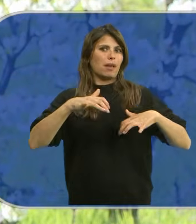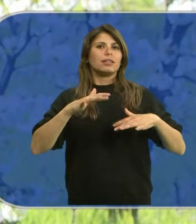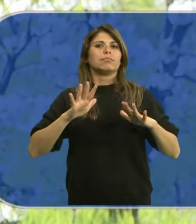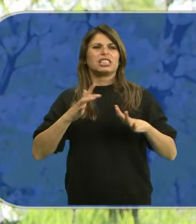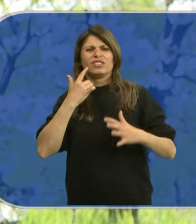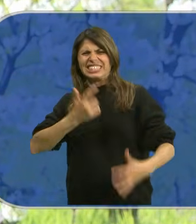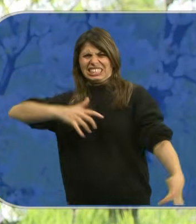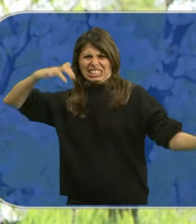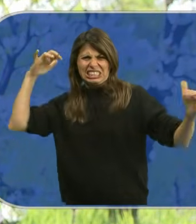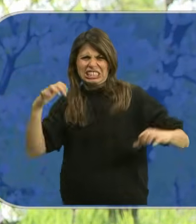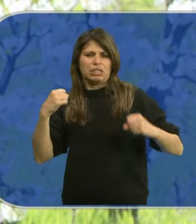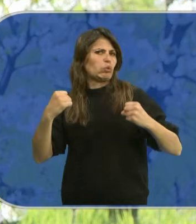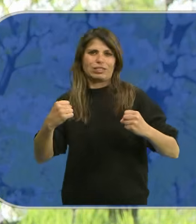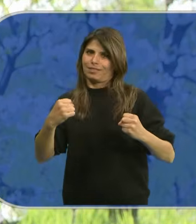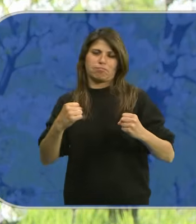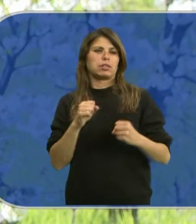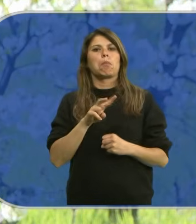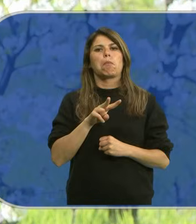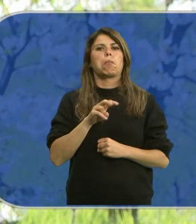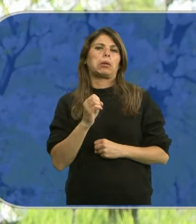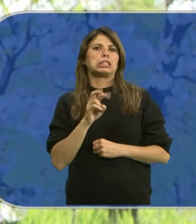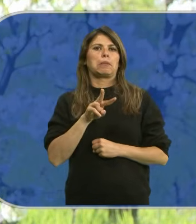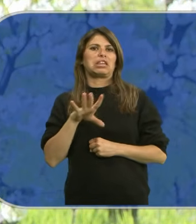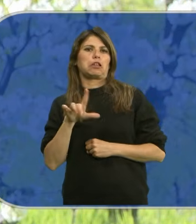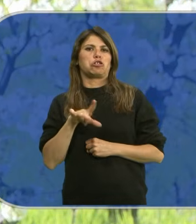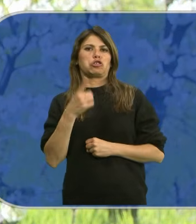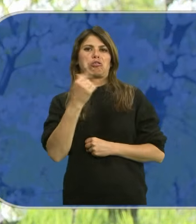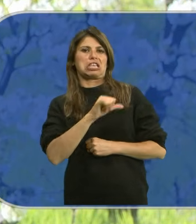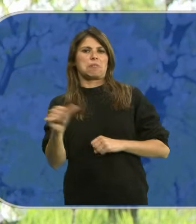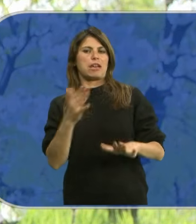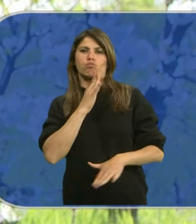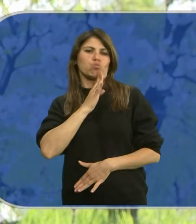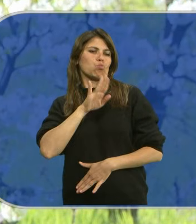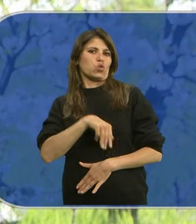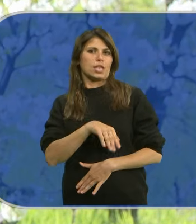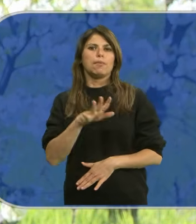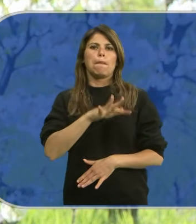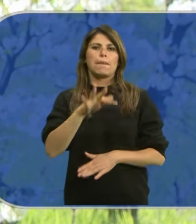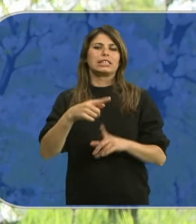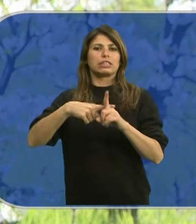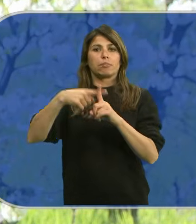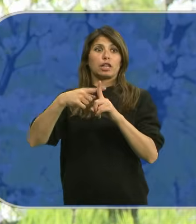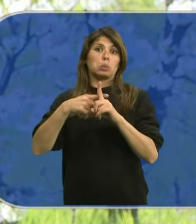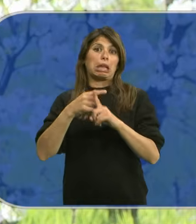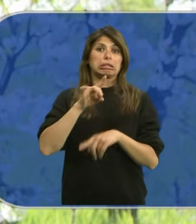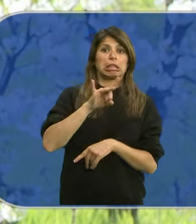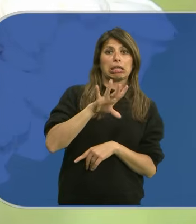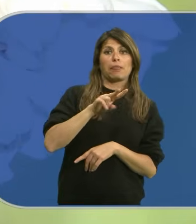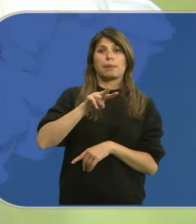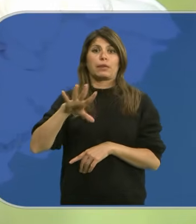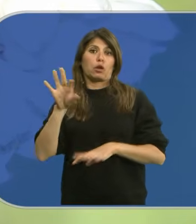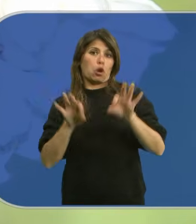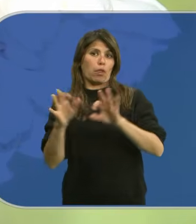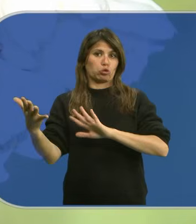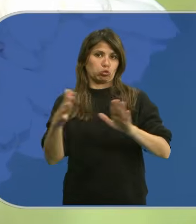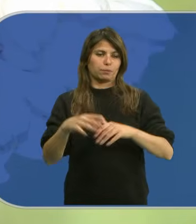caiga aquí una marabunta, ¿no?, que caigan 20 o 25 litros a la semana, eso es lo ideal. y temperaturas pues entre los 15 y los 25